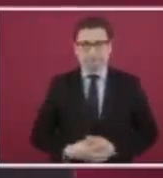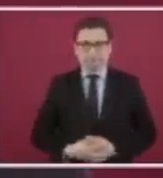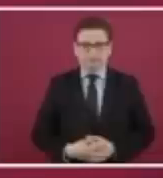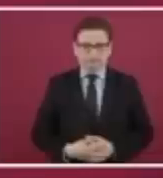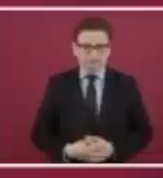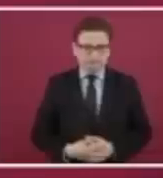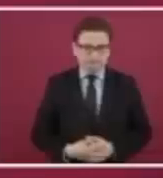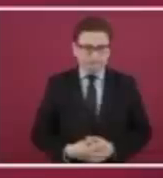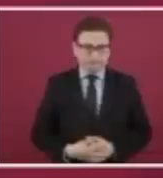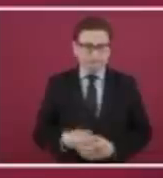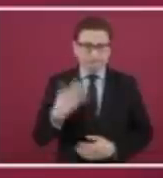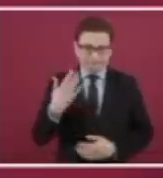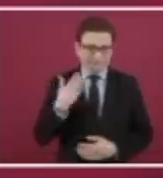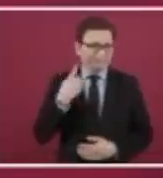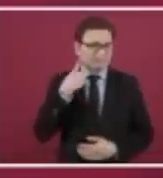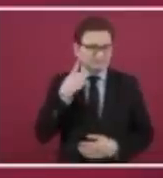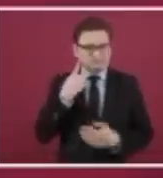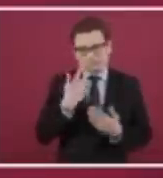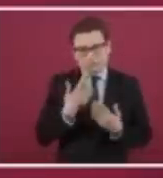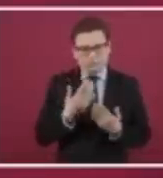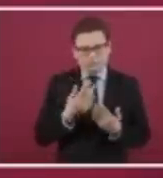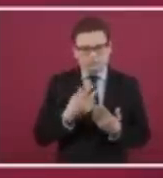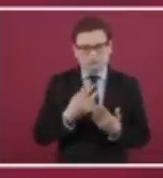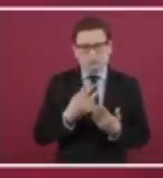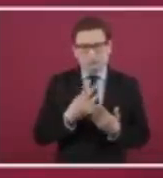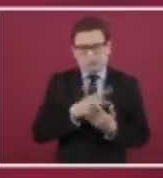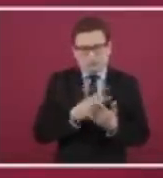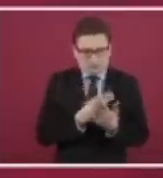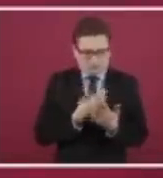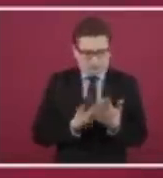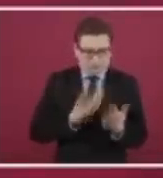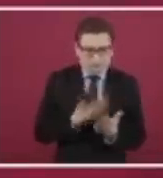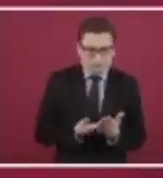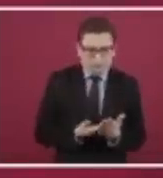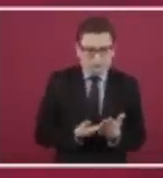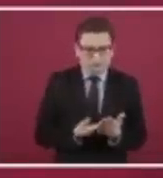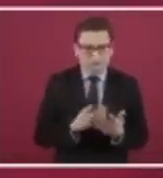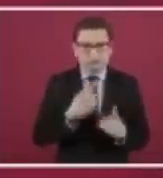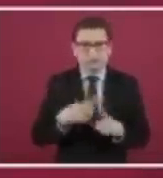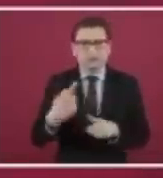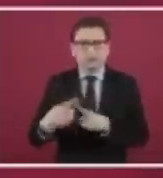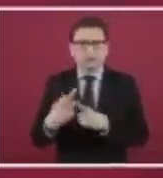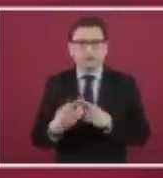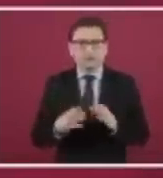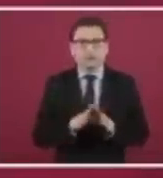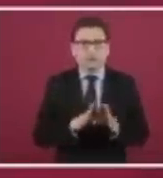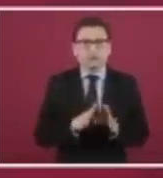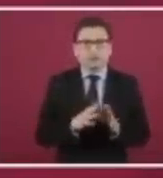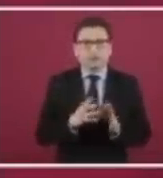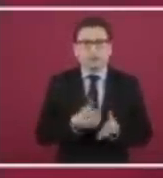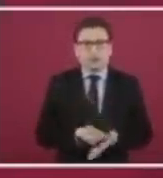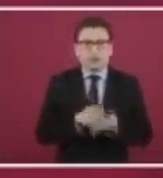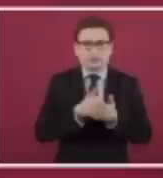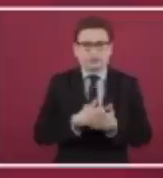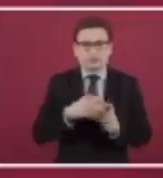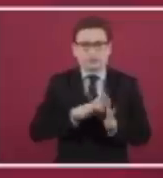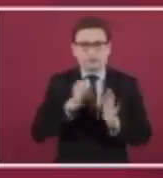Hace poco se presentó un plan en donde ya se pueden hacer operaciones por